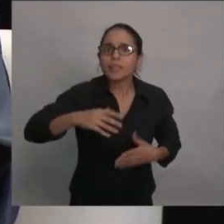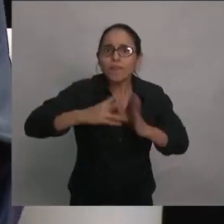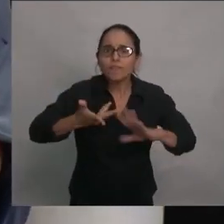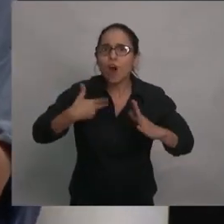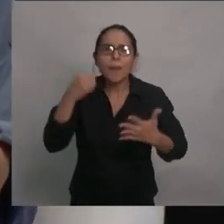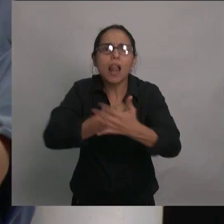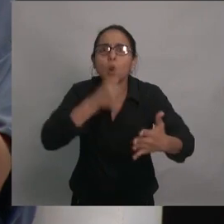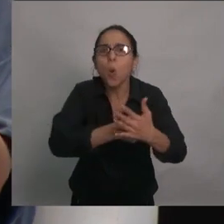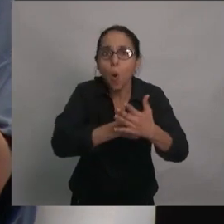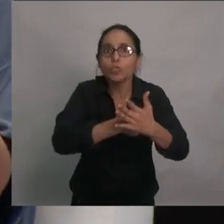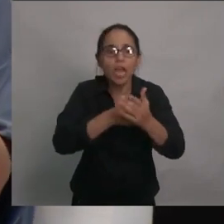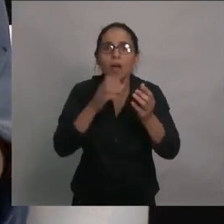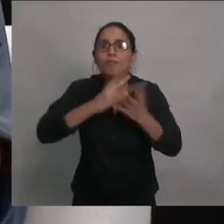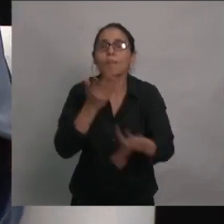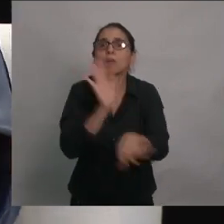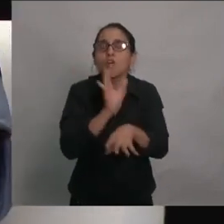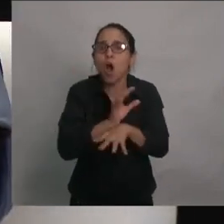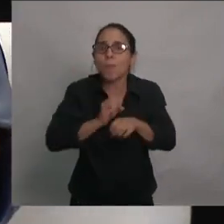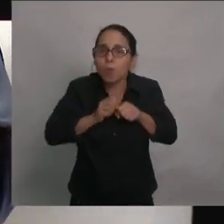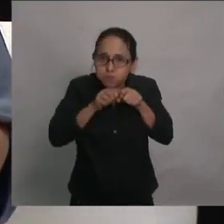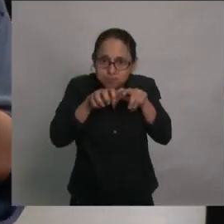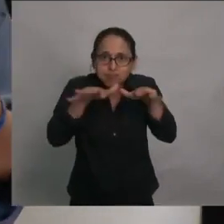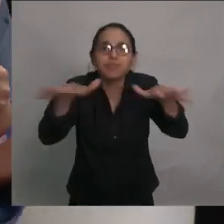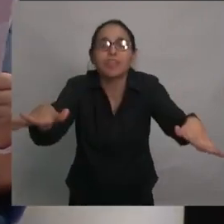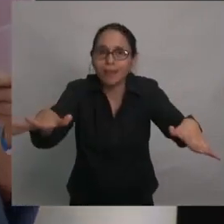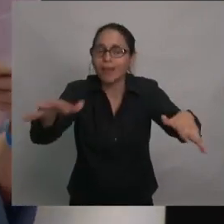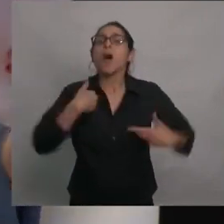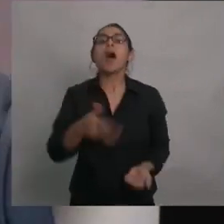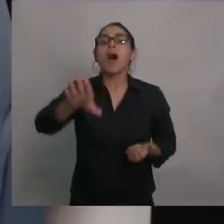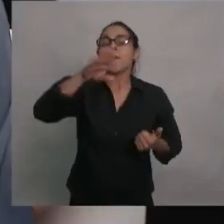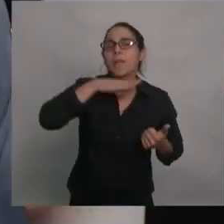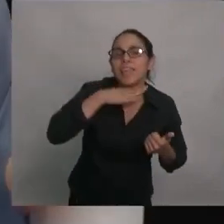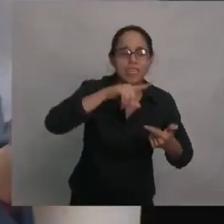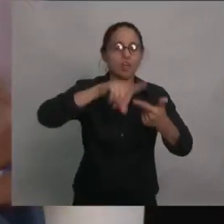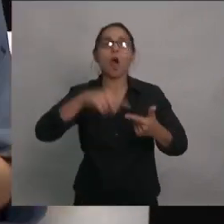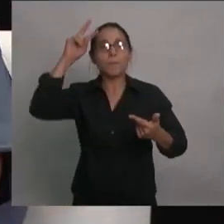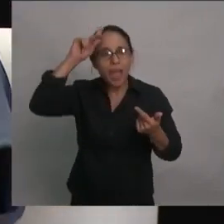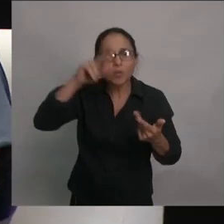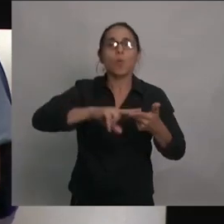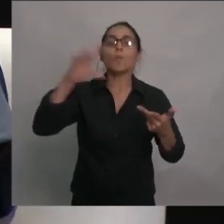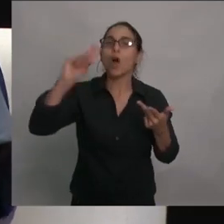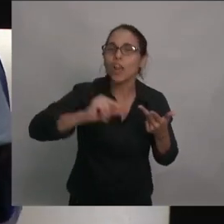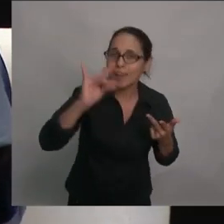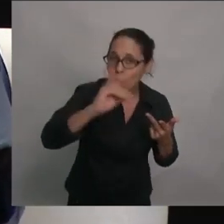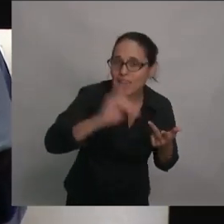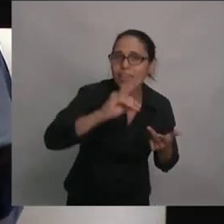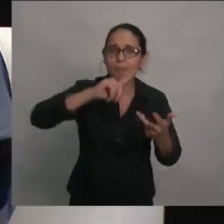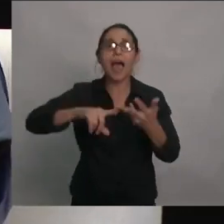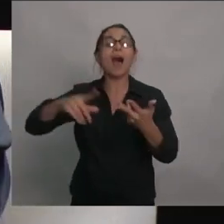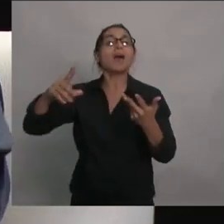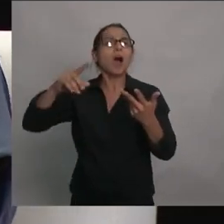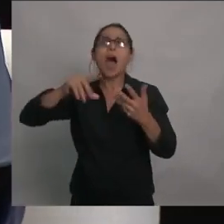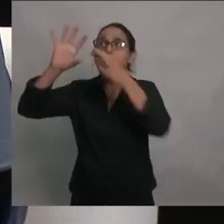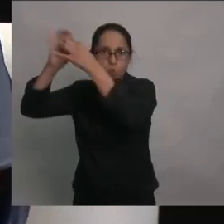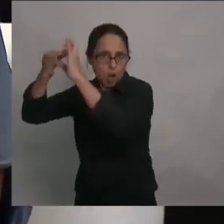se ha multiplicado en Chile, en Uruguay, en Paraguay, en Perú, en Bolivia y en México, además de en otros lugares que después mencionaré,